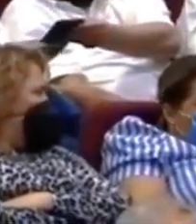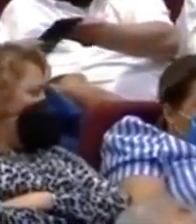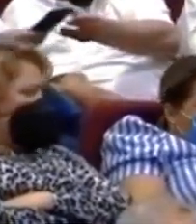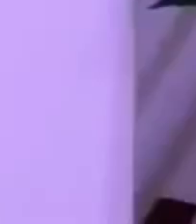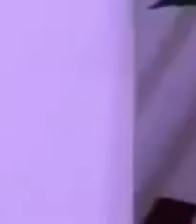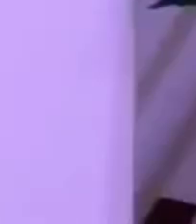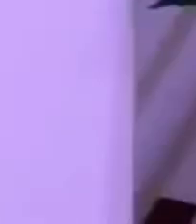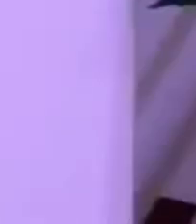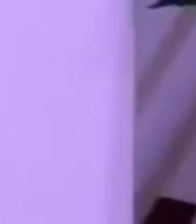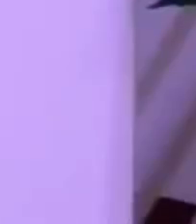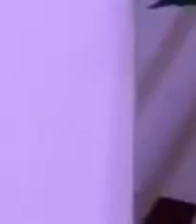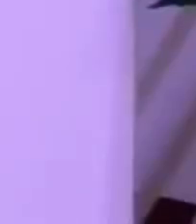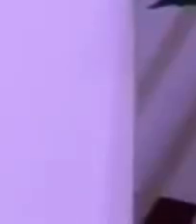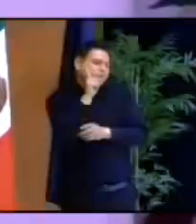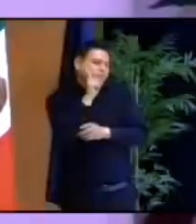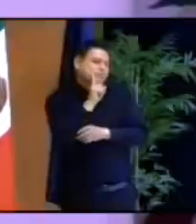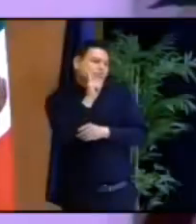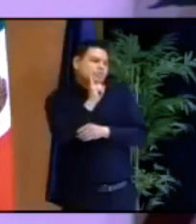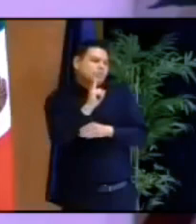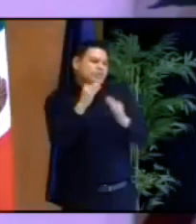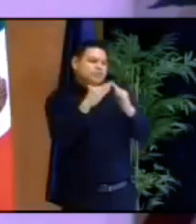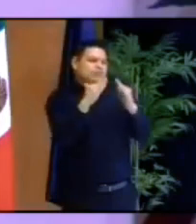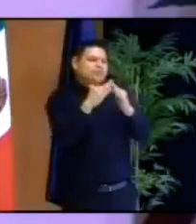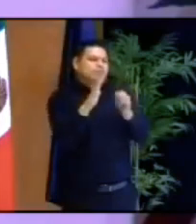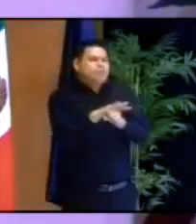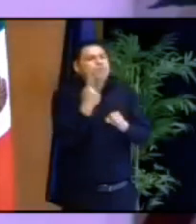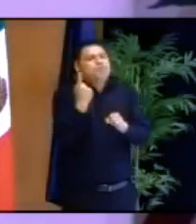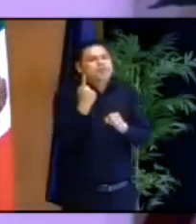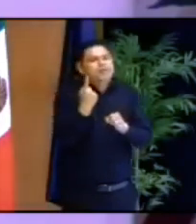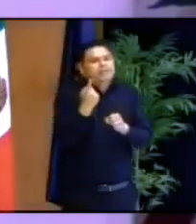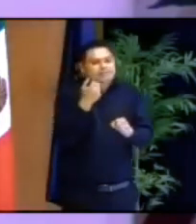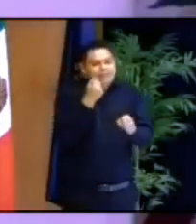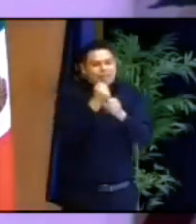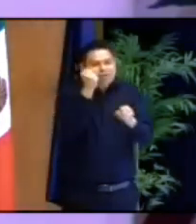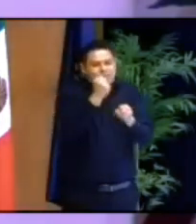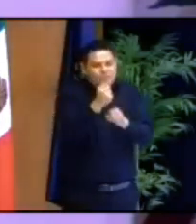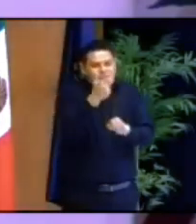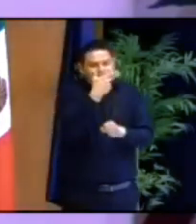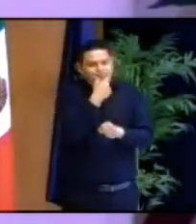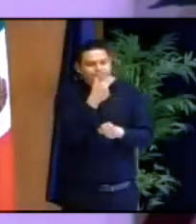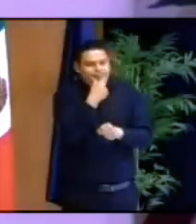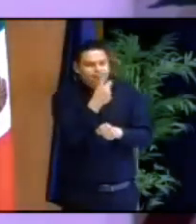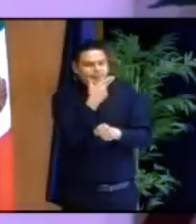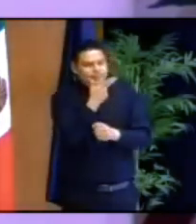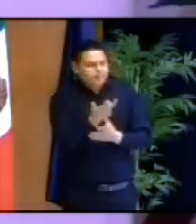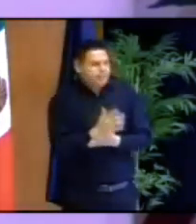su casa? Si el violentador es el hombre.